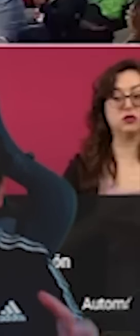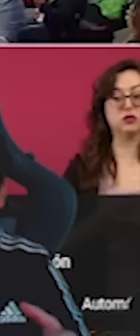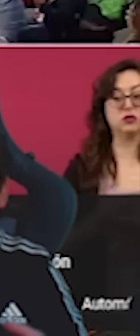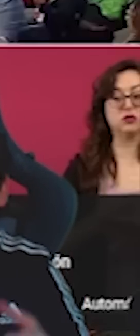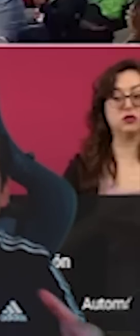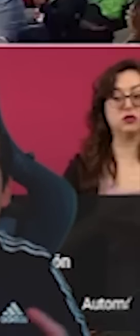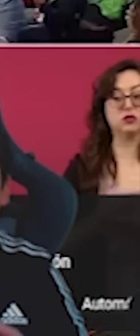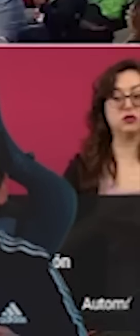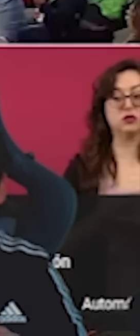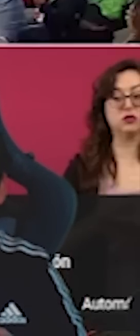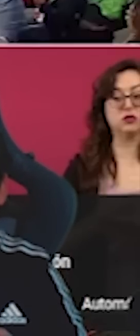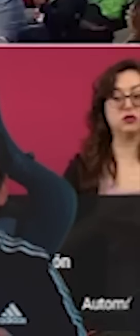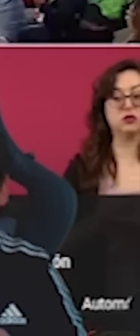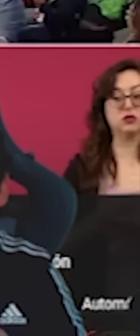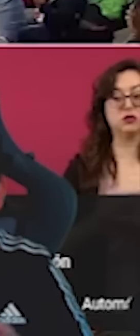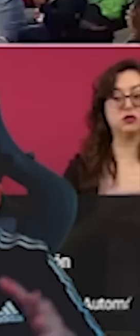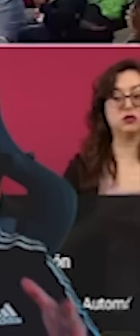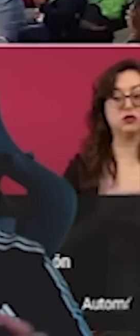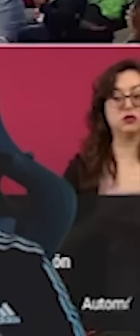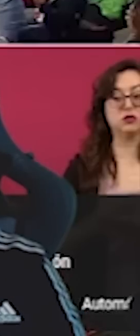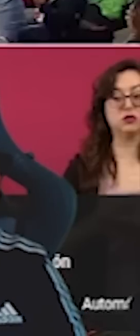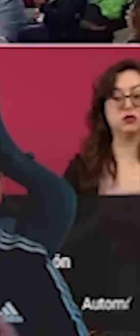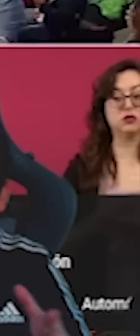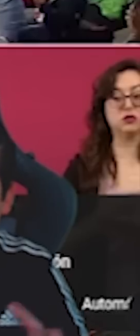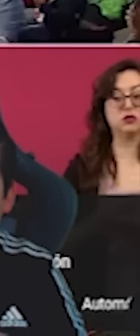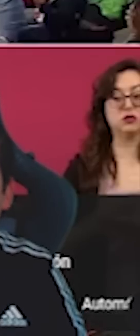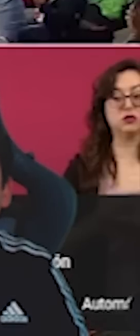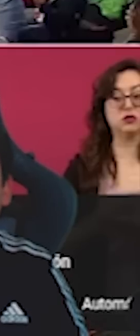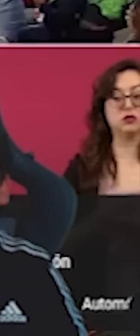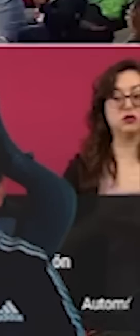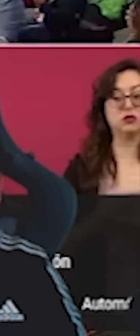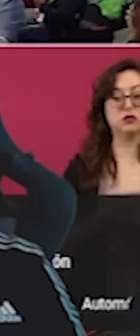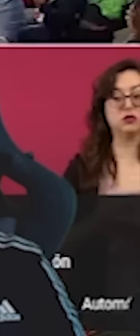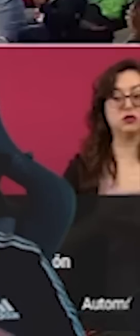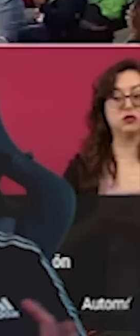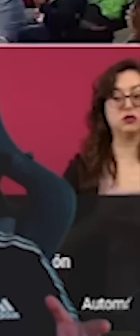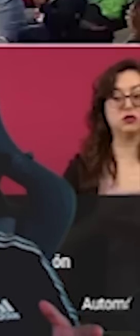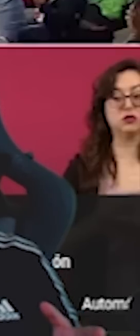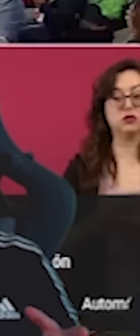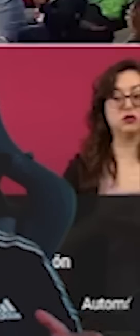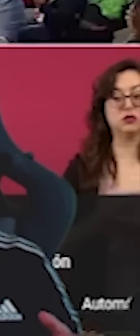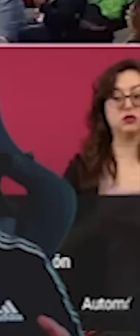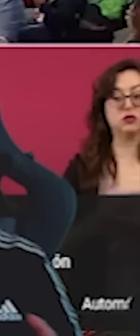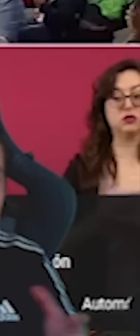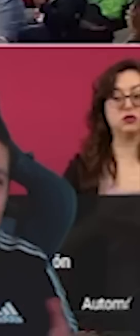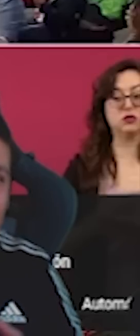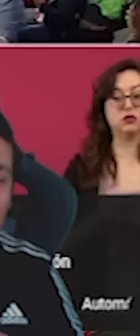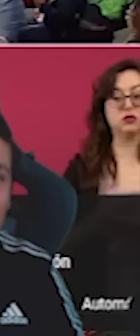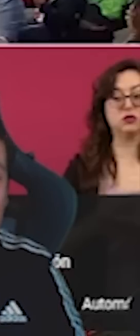de que todos los mexicanos tengamos los mismos derechos, derechos igualitarios, por ejemplo, de la comunidad LGBT,